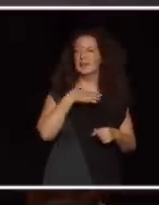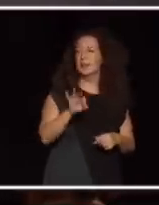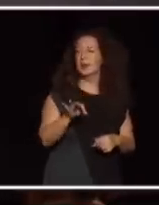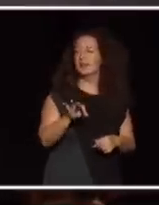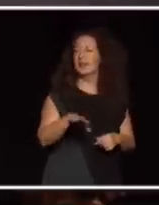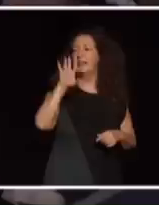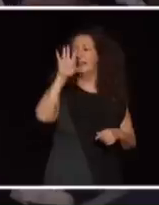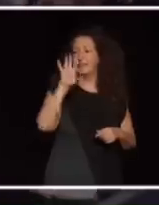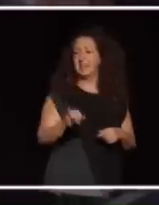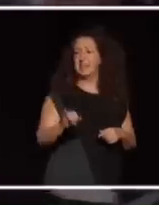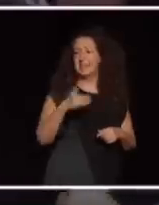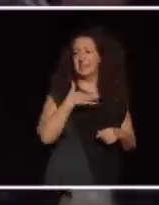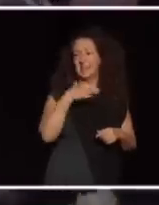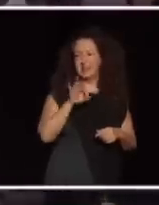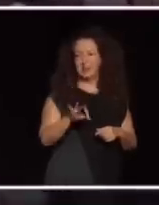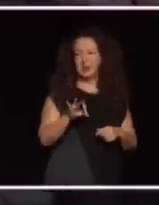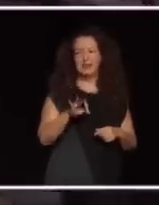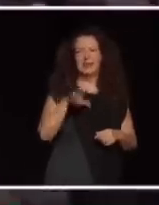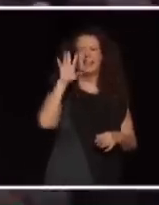se puede.